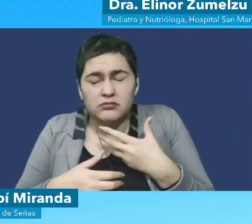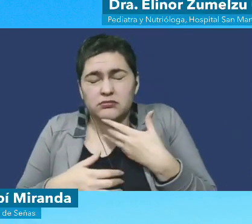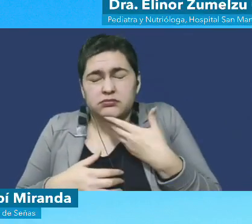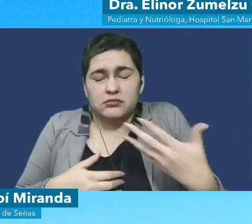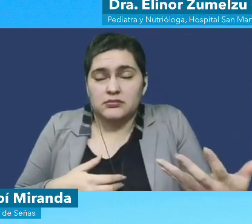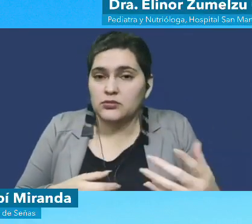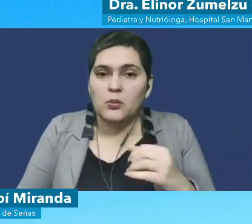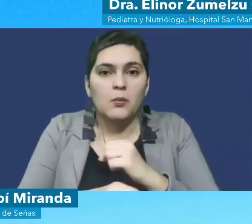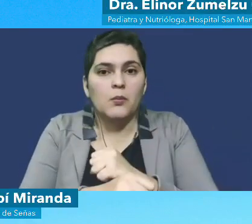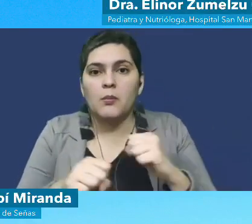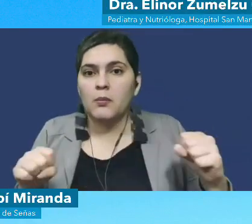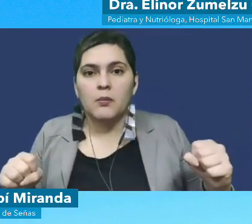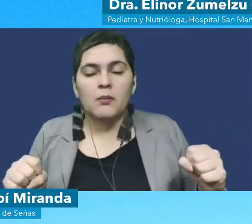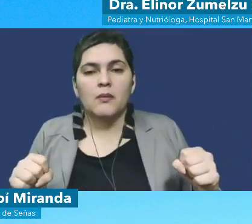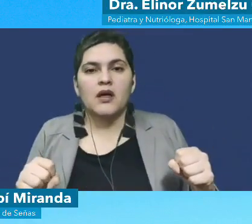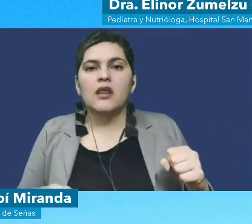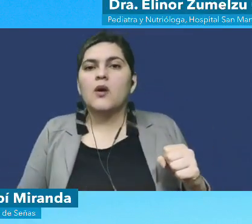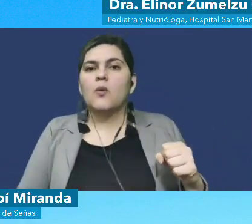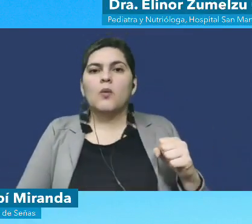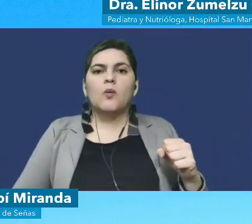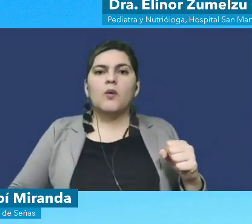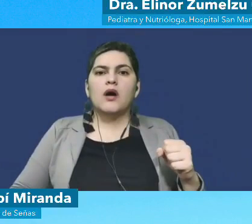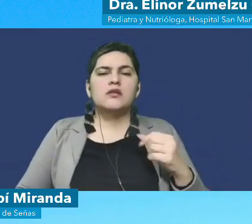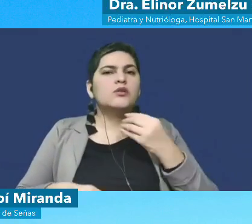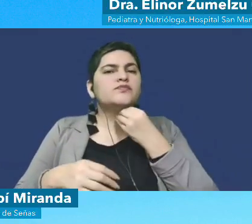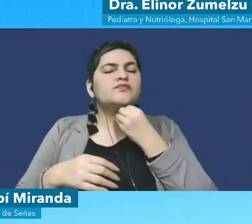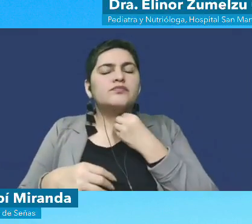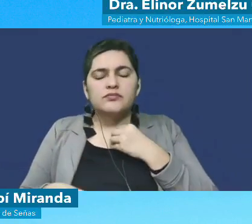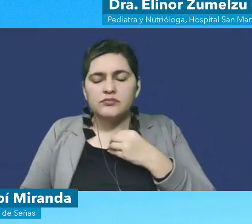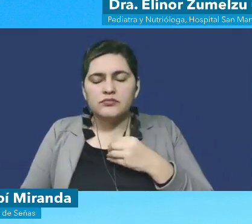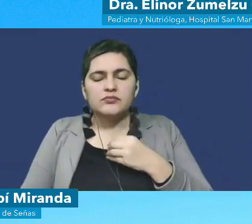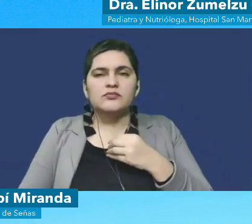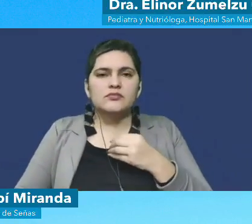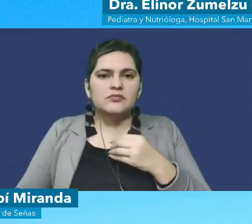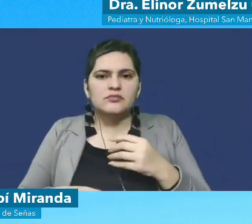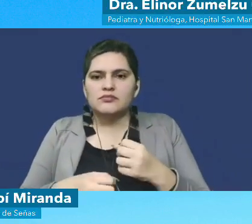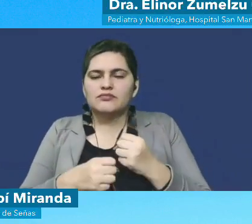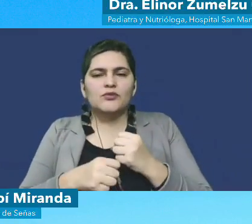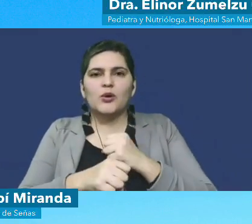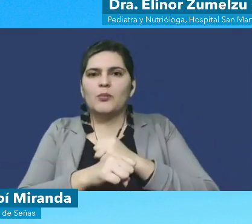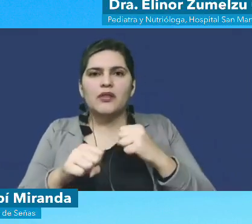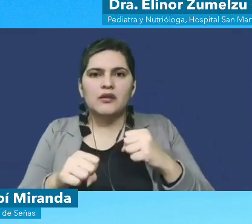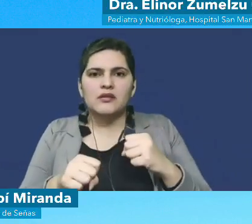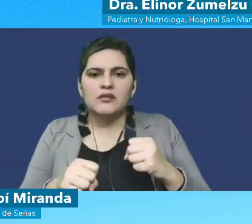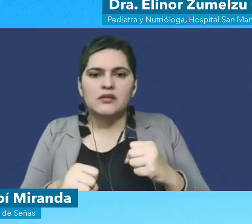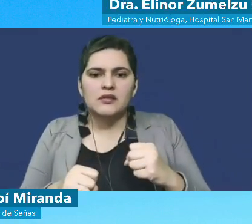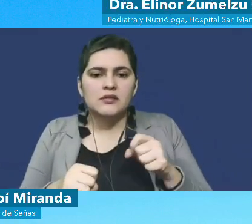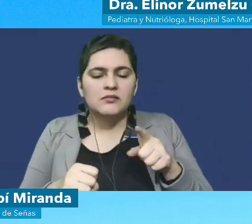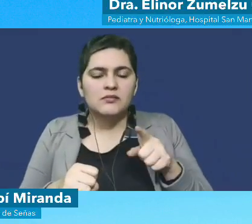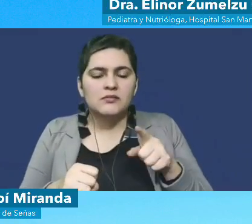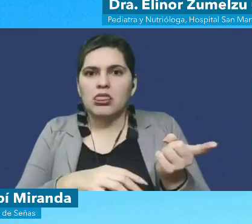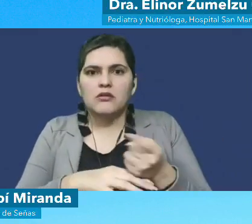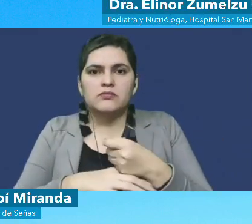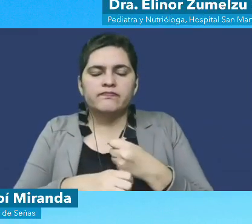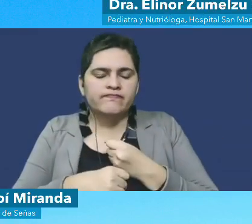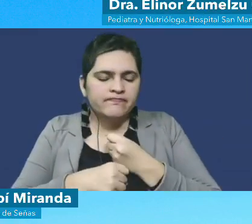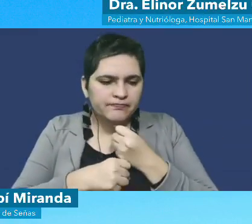procesarla dentro de la guata, del abdomen, del intestino para absorberla, y tiene esta manifestación de como no la